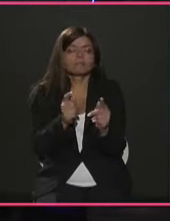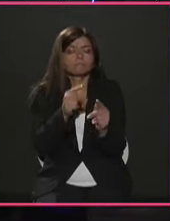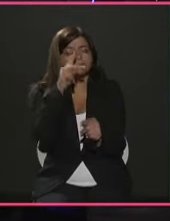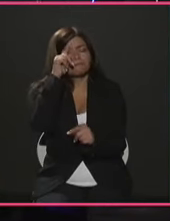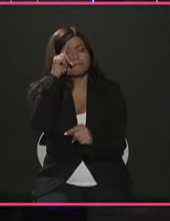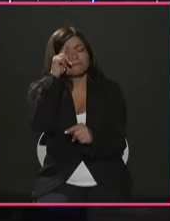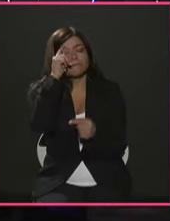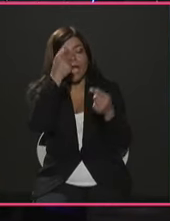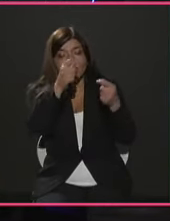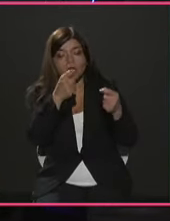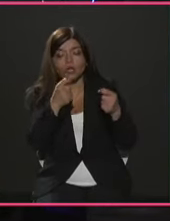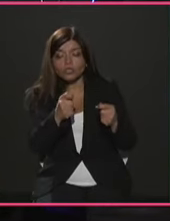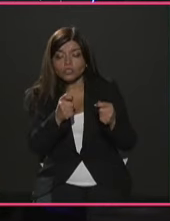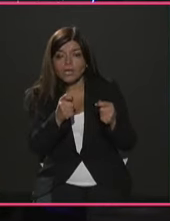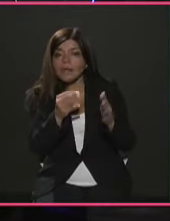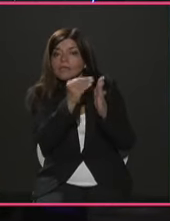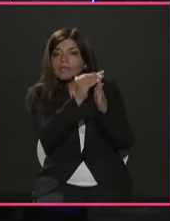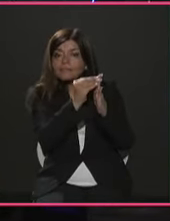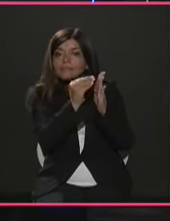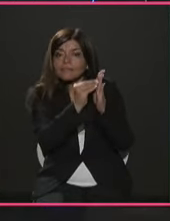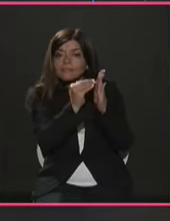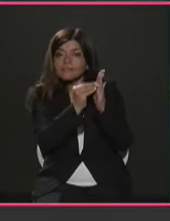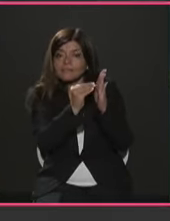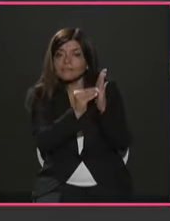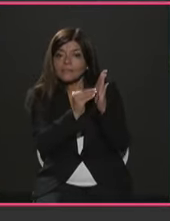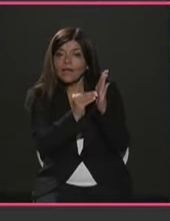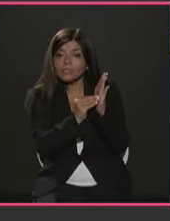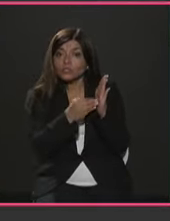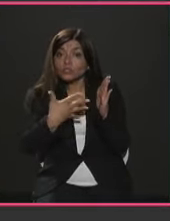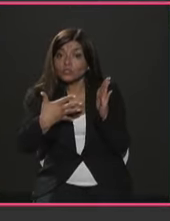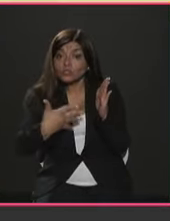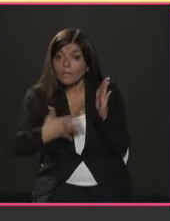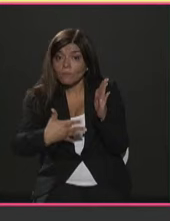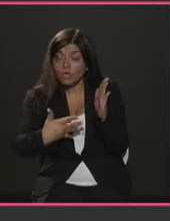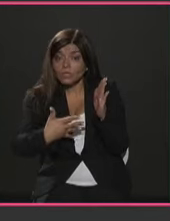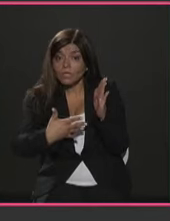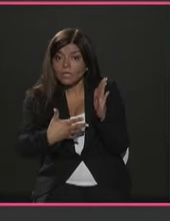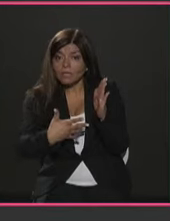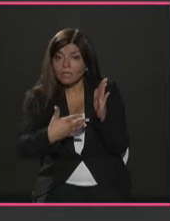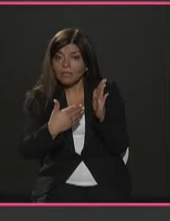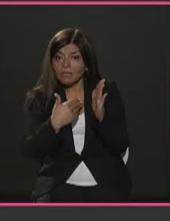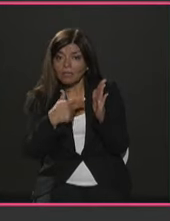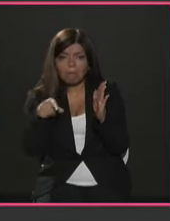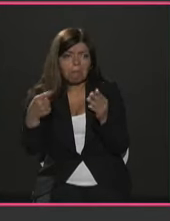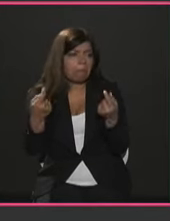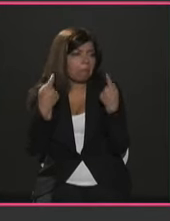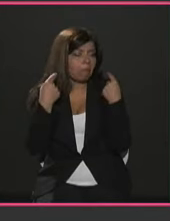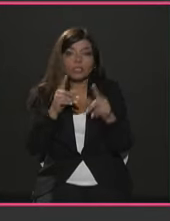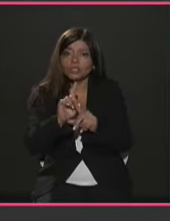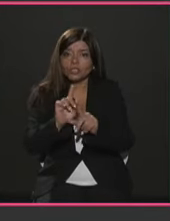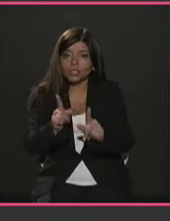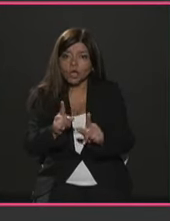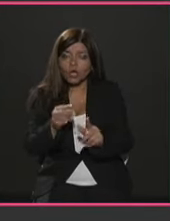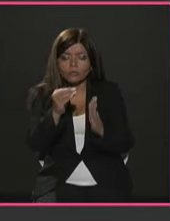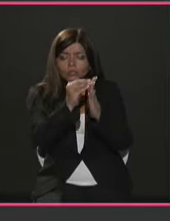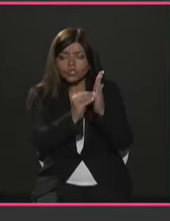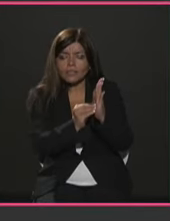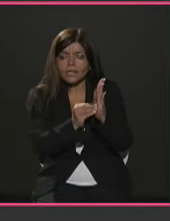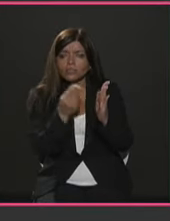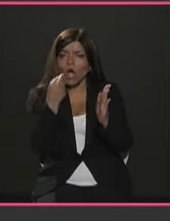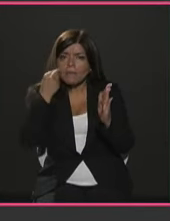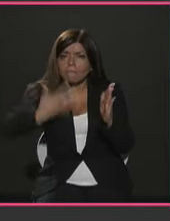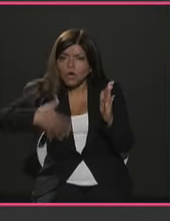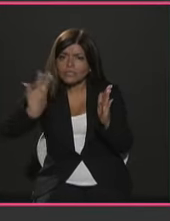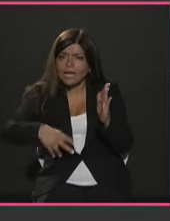que estos son datos que no podemos dejar de mirar la